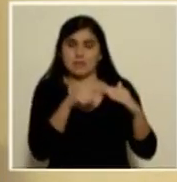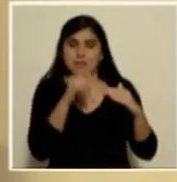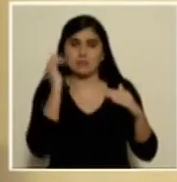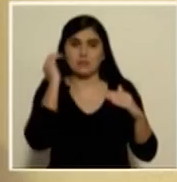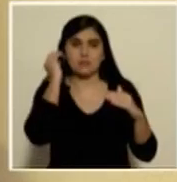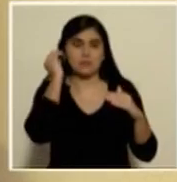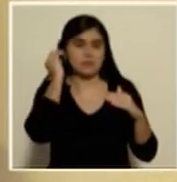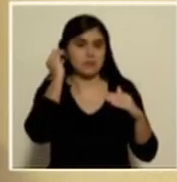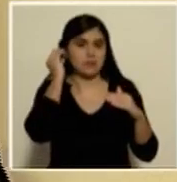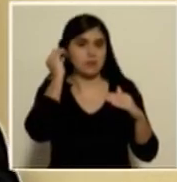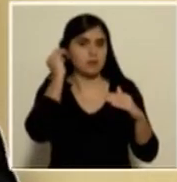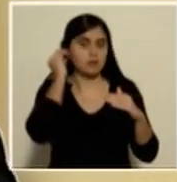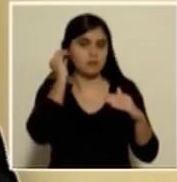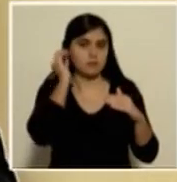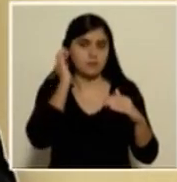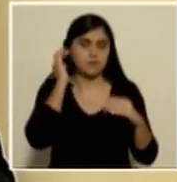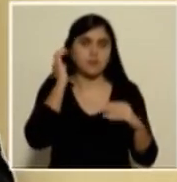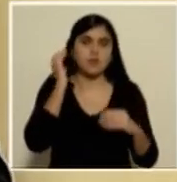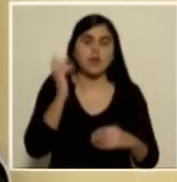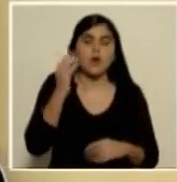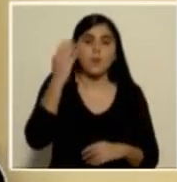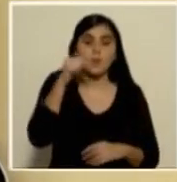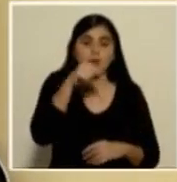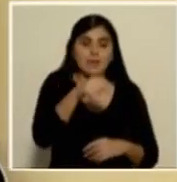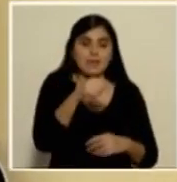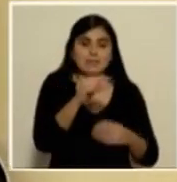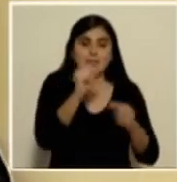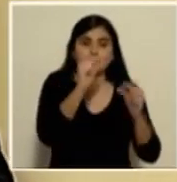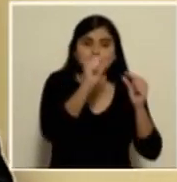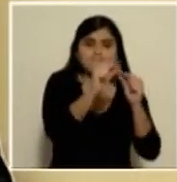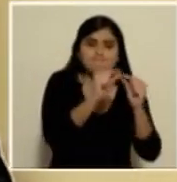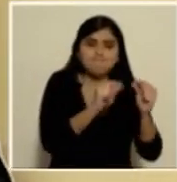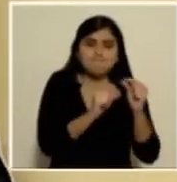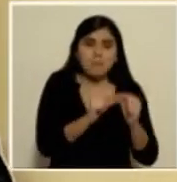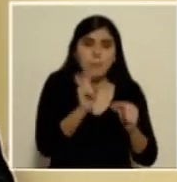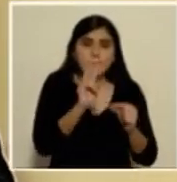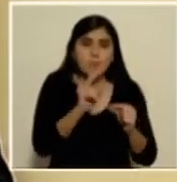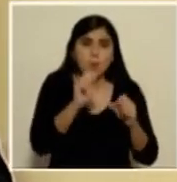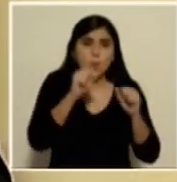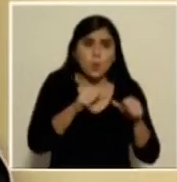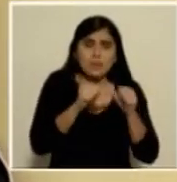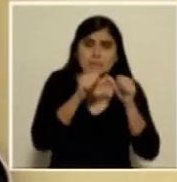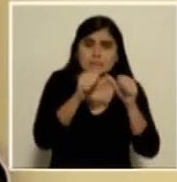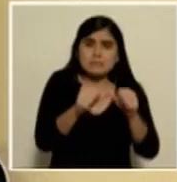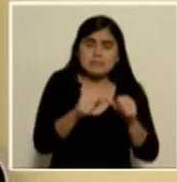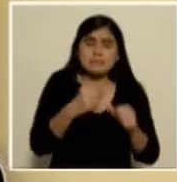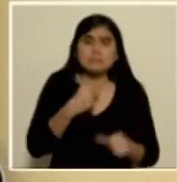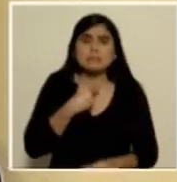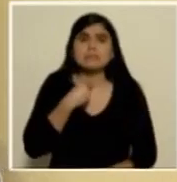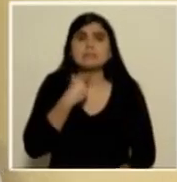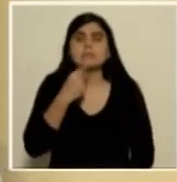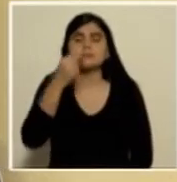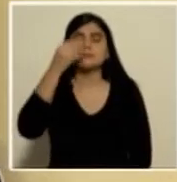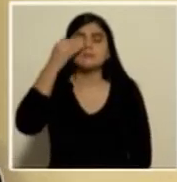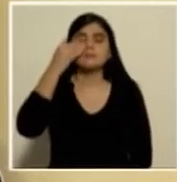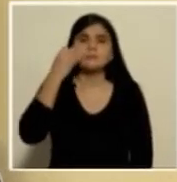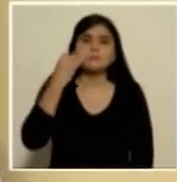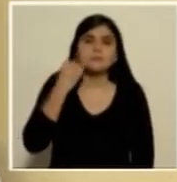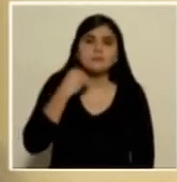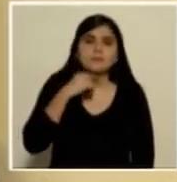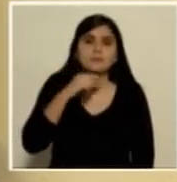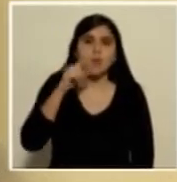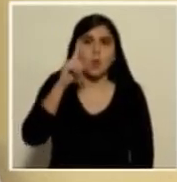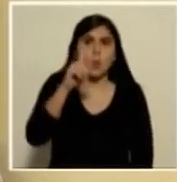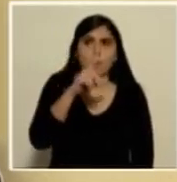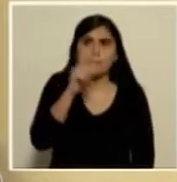estas partecitas del virus pueden persistir en las células respiratorias por un mes, por 2 meses más, sin que el virus